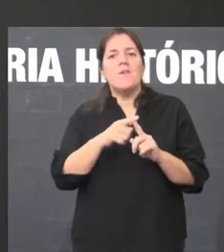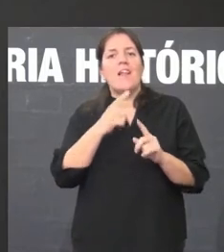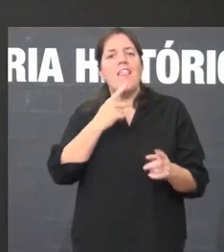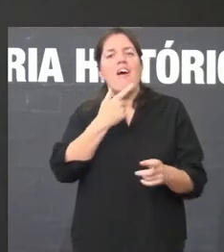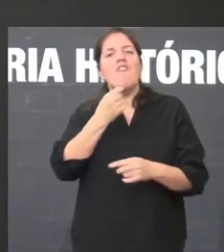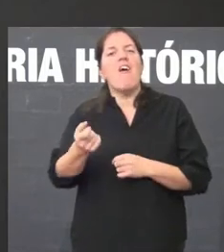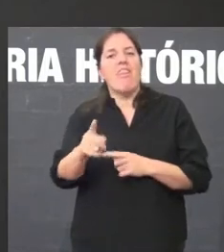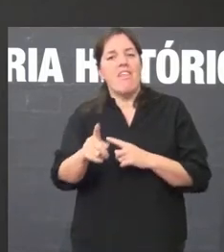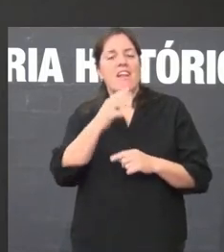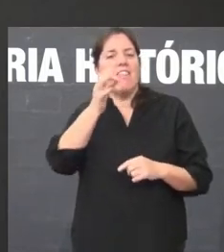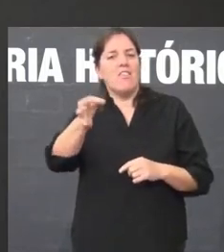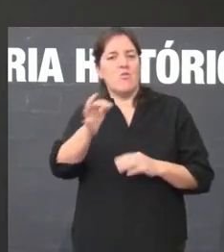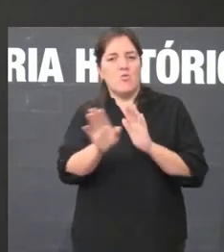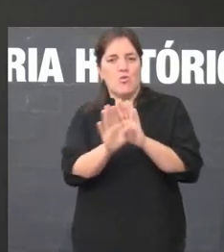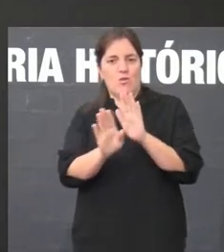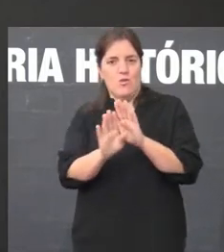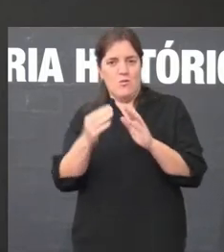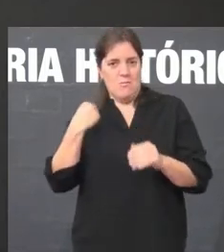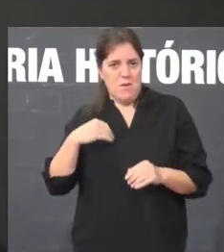este discurso.